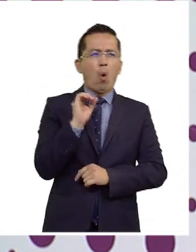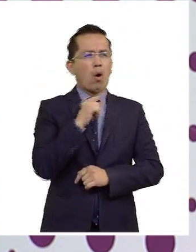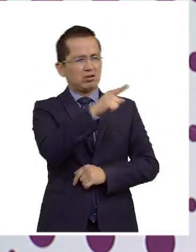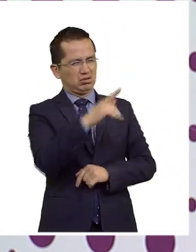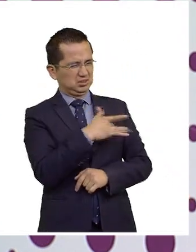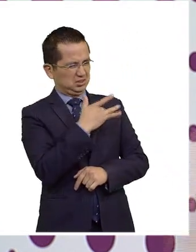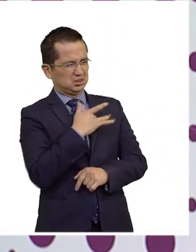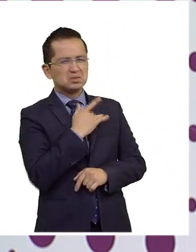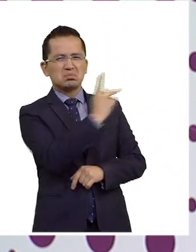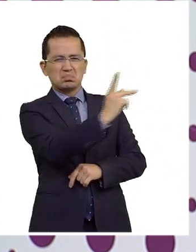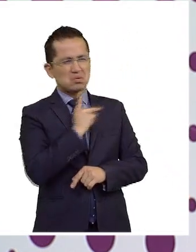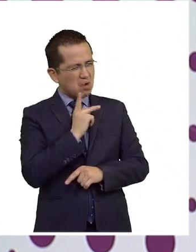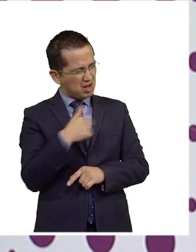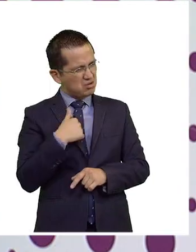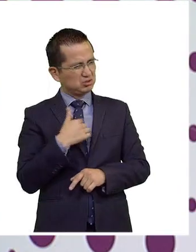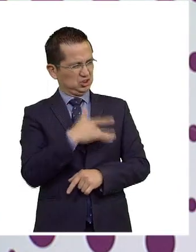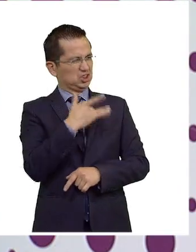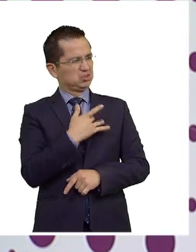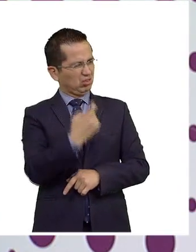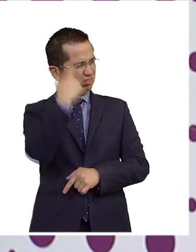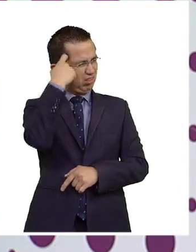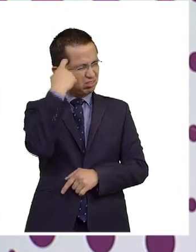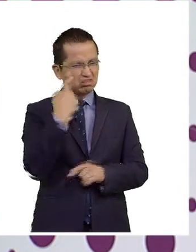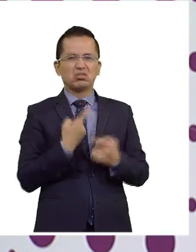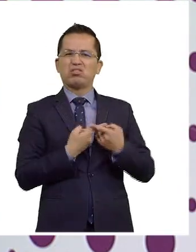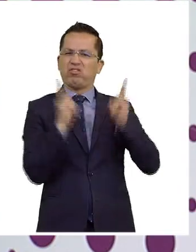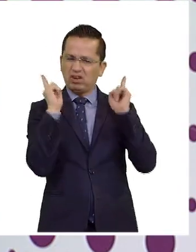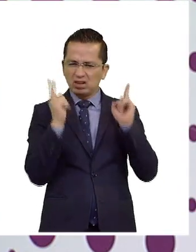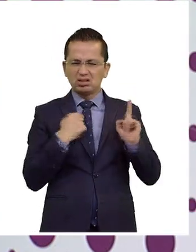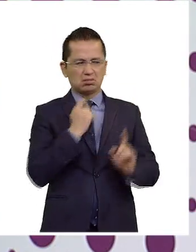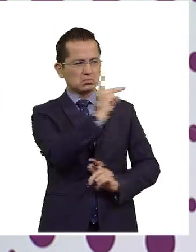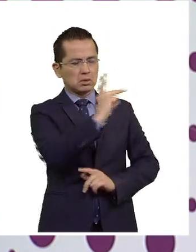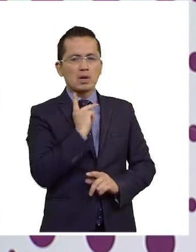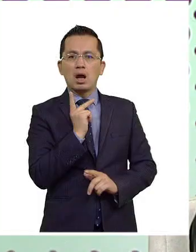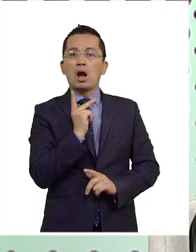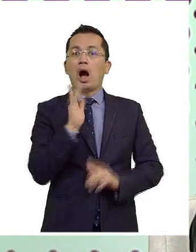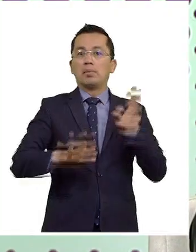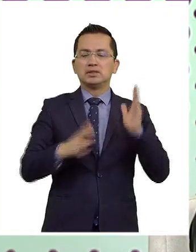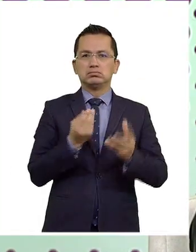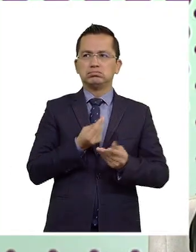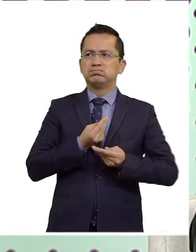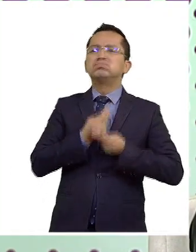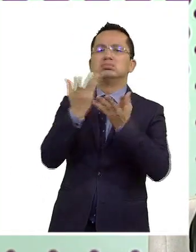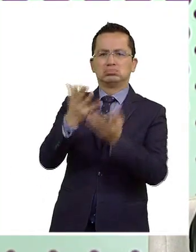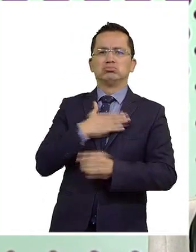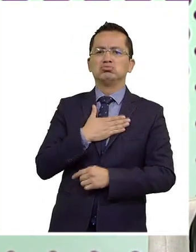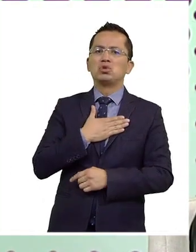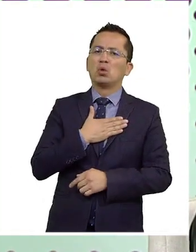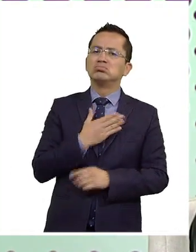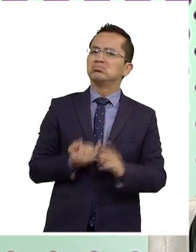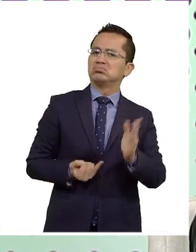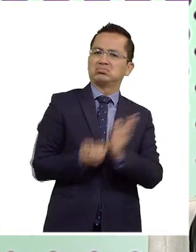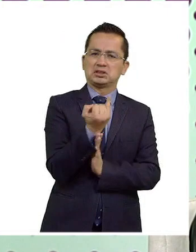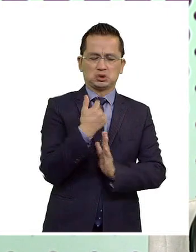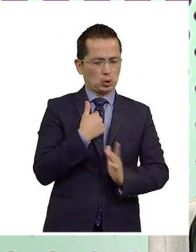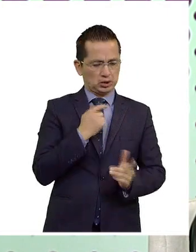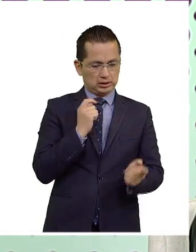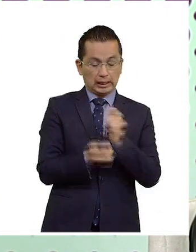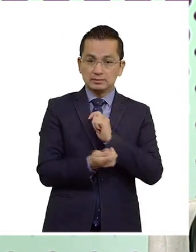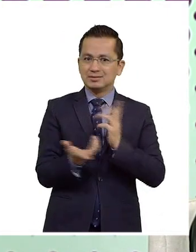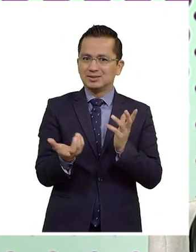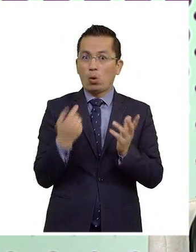mí. Claro. Y entonces se atreven a verbalizarlo, a decirlo, a ponerle un nombre incluso. Y nosotros, en este caso yo como